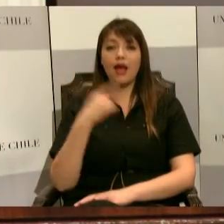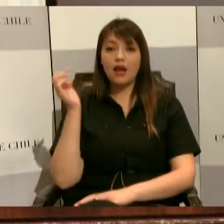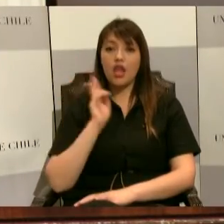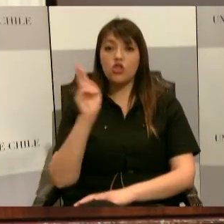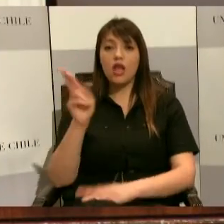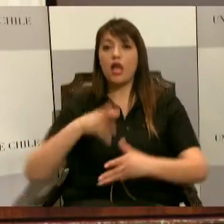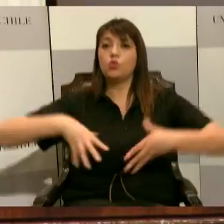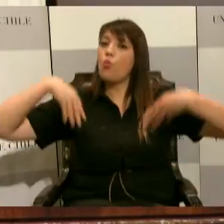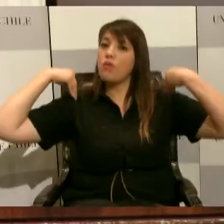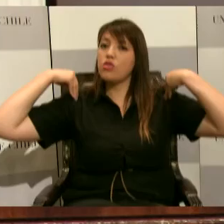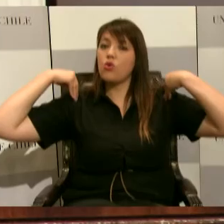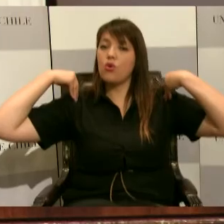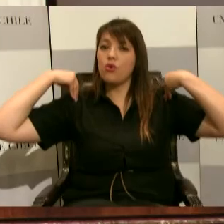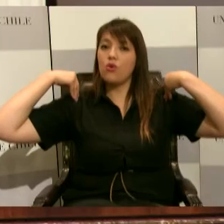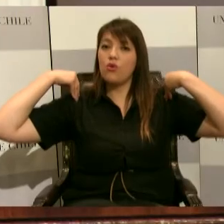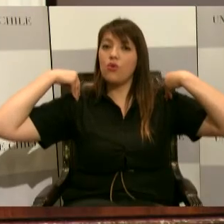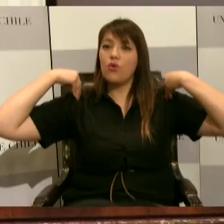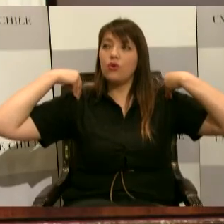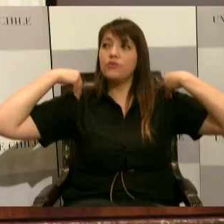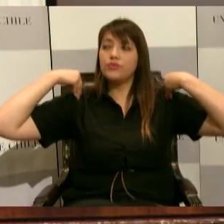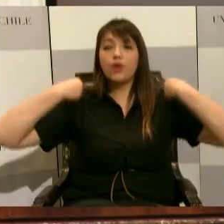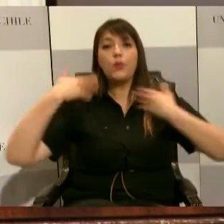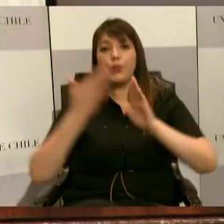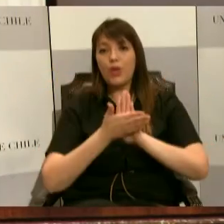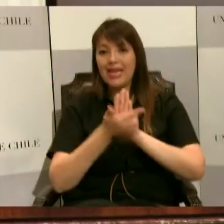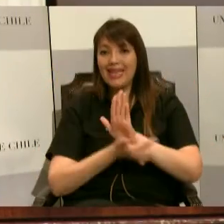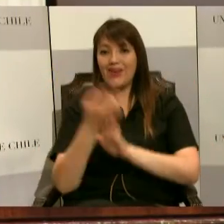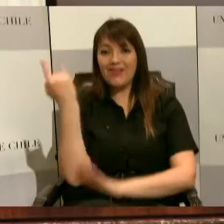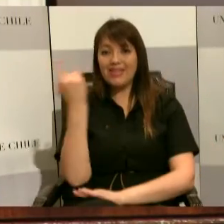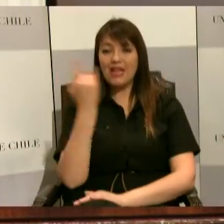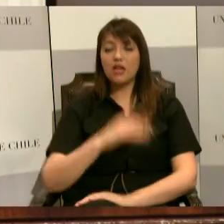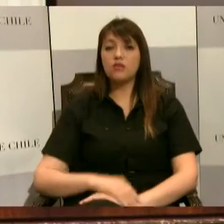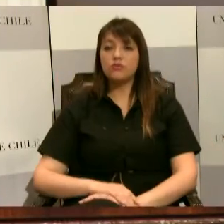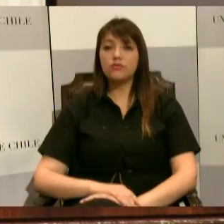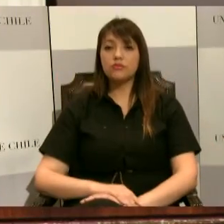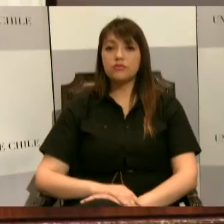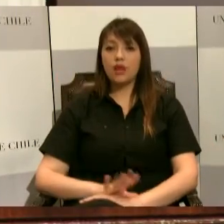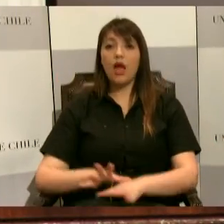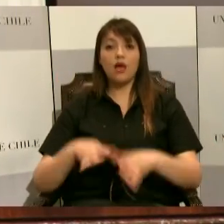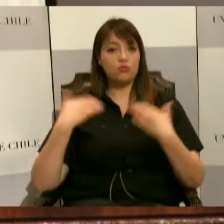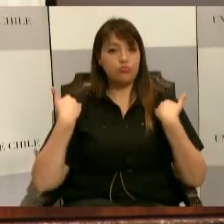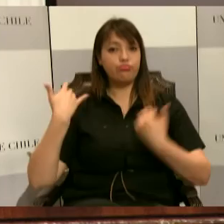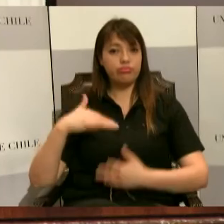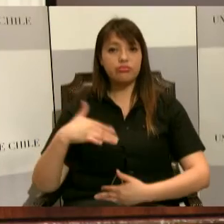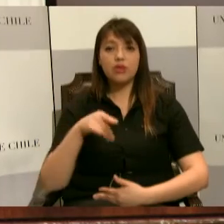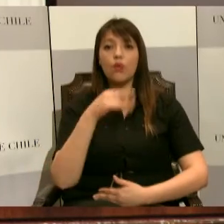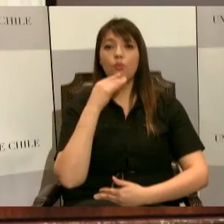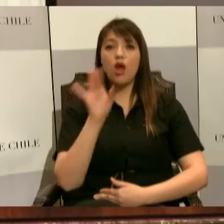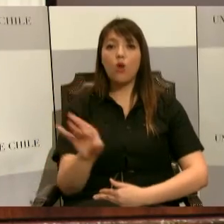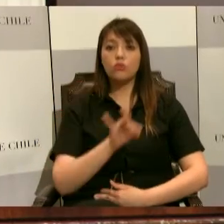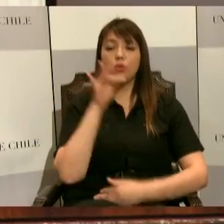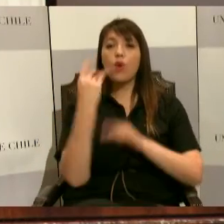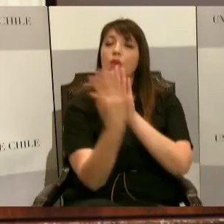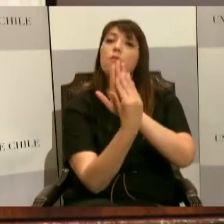asumido explícitamente, cosa rara en política universitaria porque las cosas suelen no explicitarse, pero ha sido explícita en una opción por el